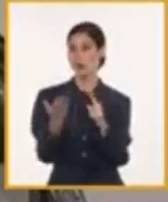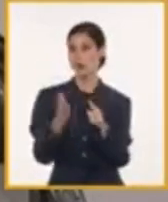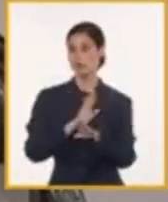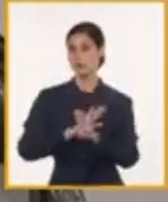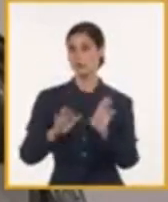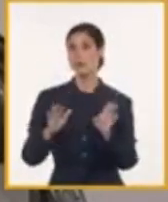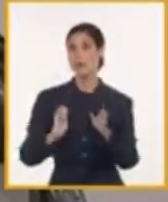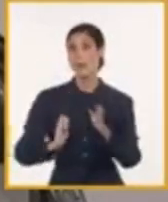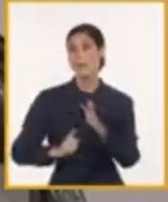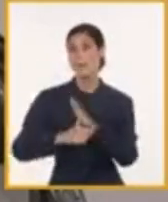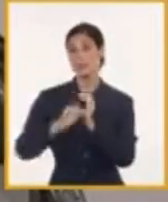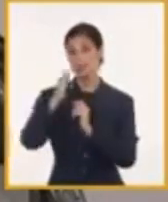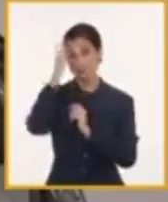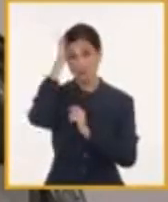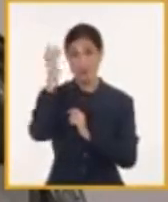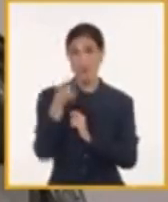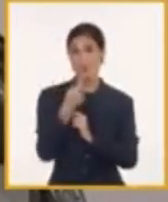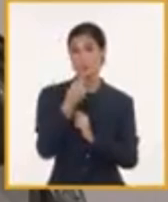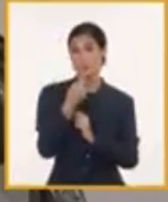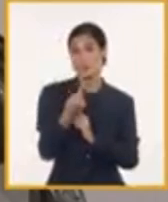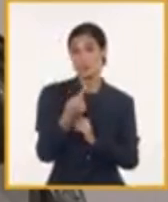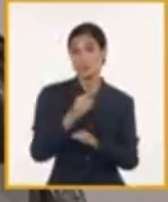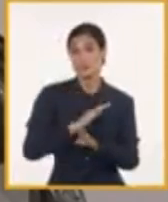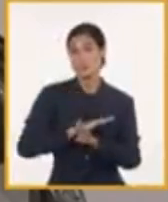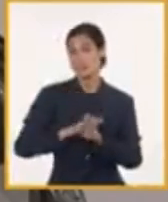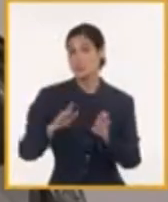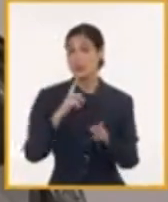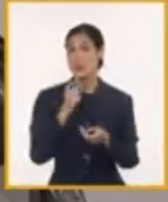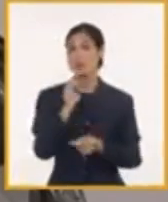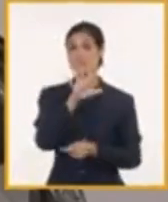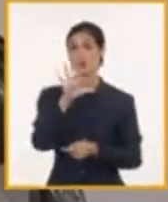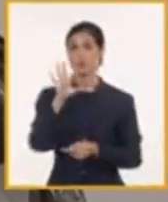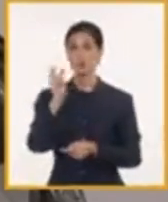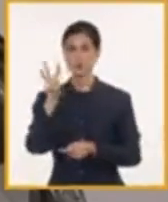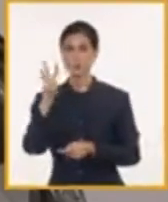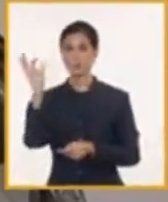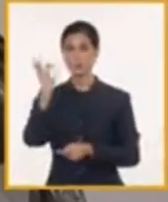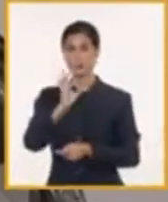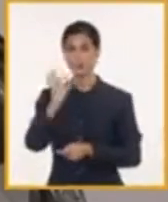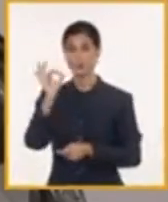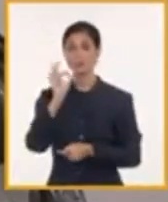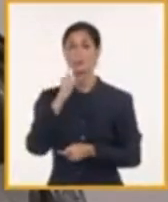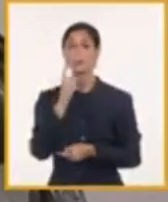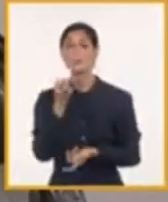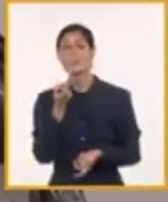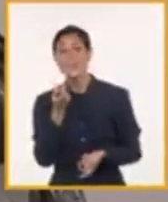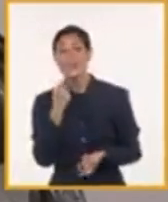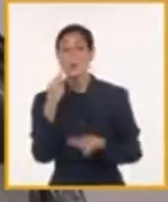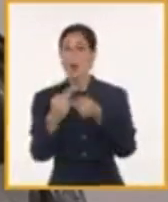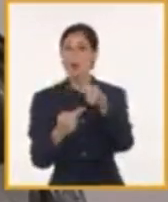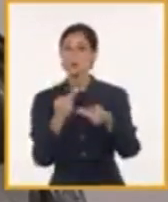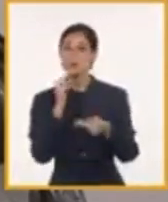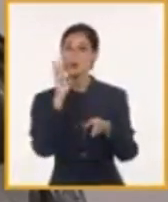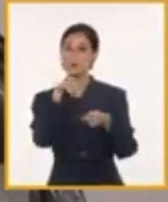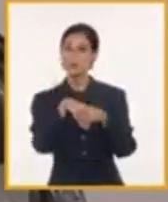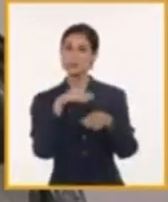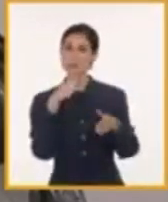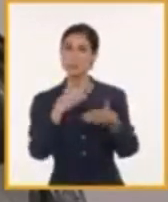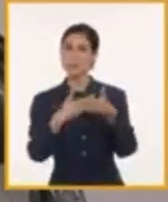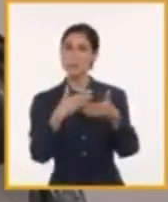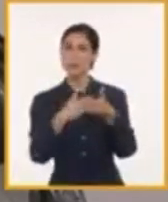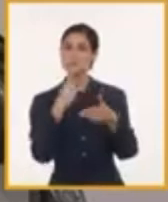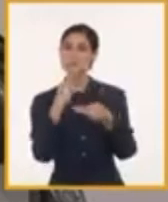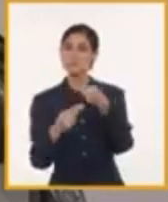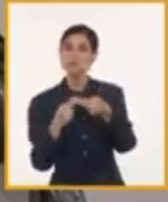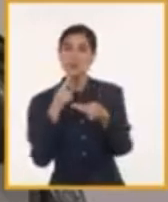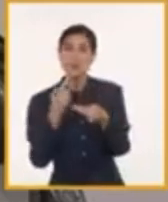encontramos al 53%. ¿Y qué estamos haciendo y venimos haciendo en los últimos años para poder